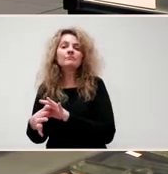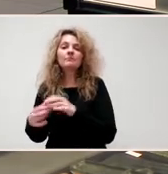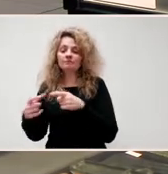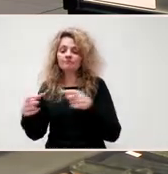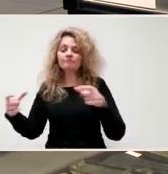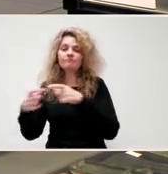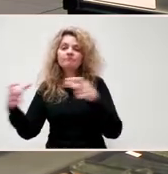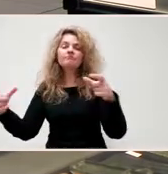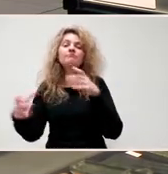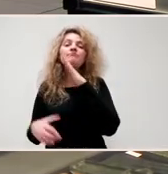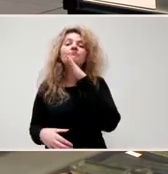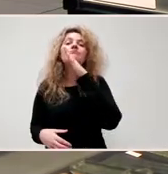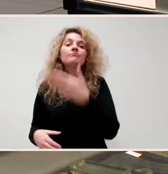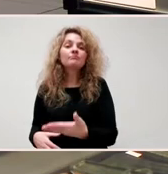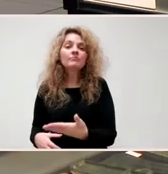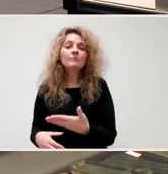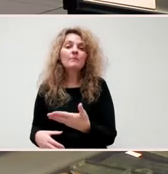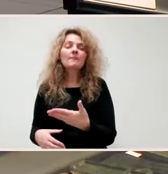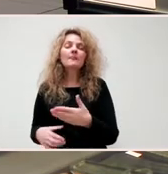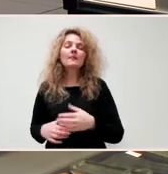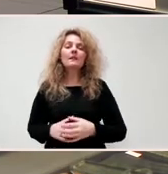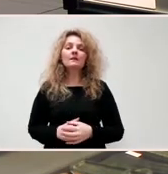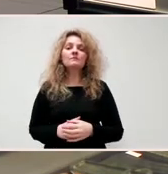relacionado con de pezas votivas relacionadas